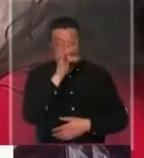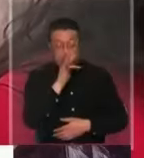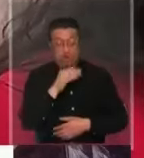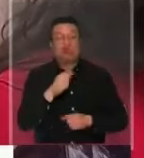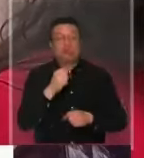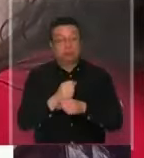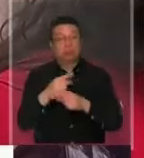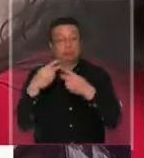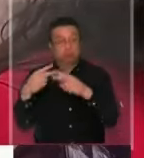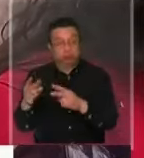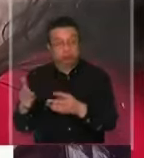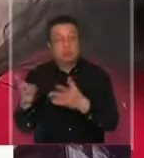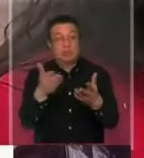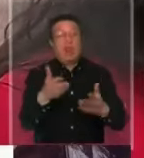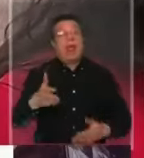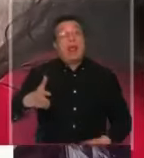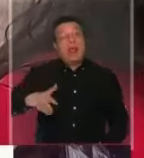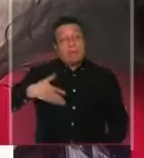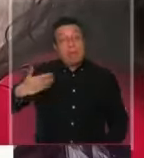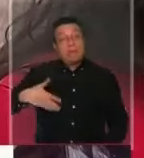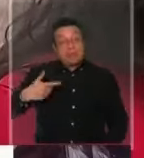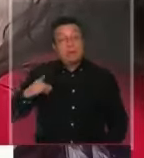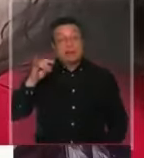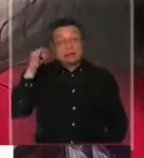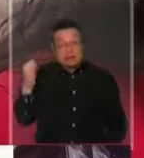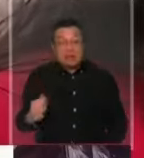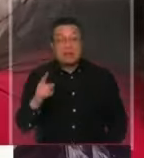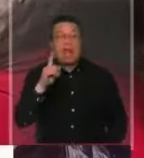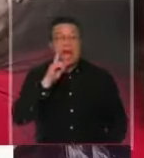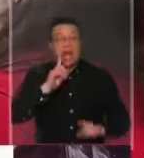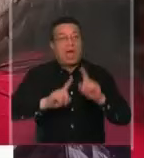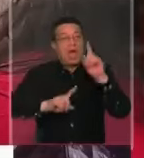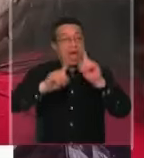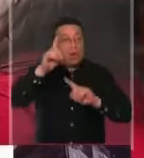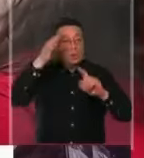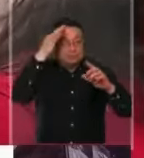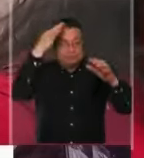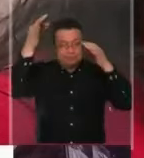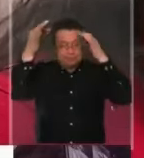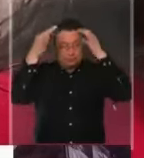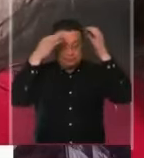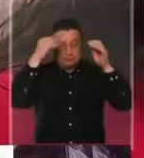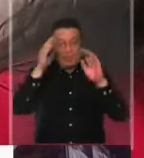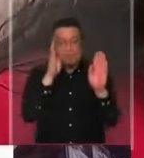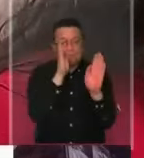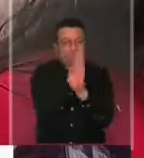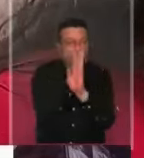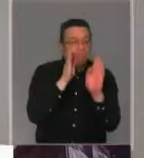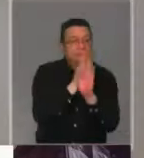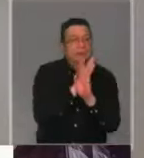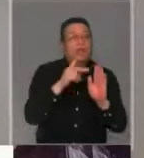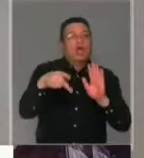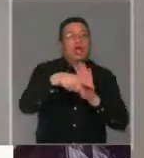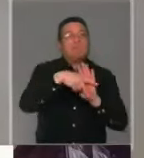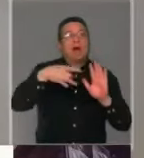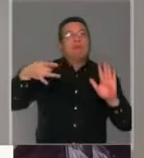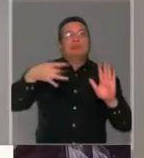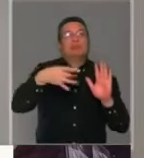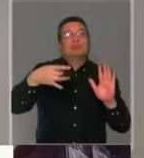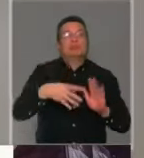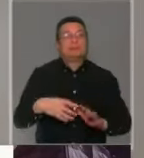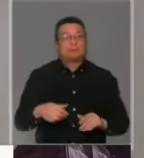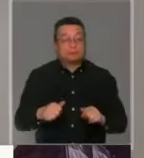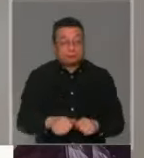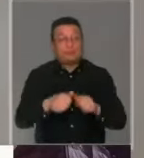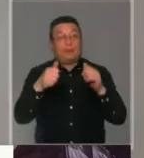eso. Lamentablemente, siempre hay excepciones de personas que podrían actuar al margen de las normas. Pero además